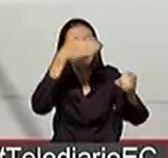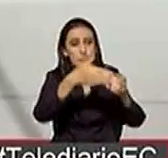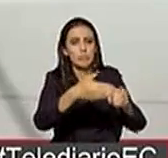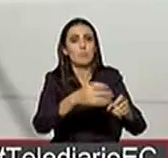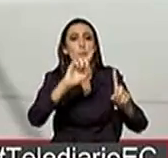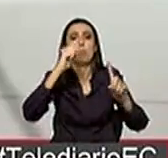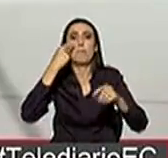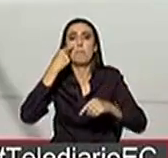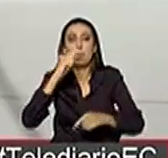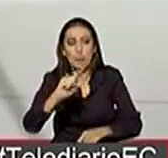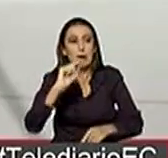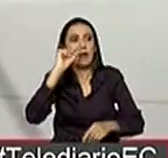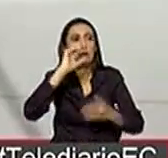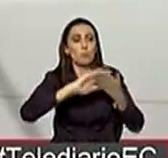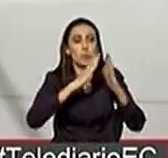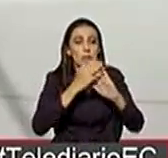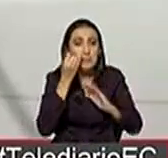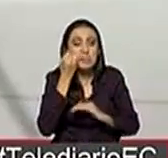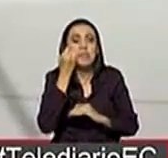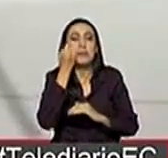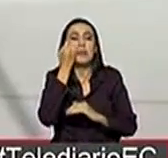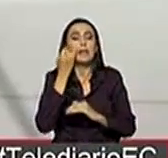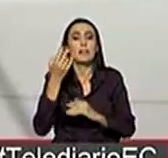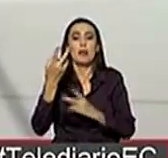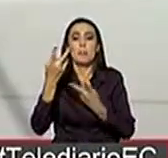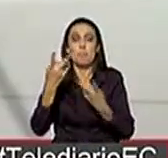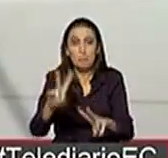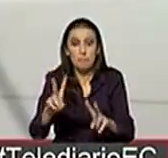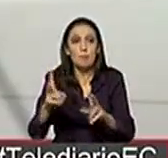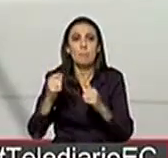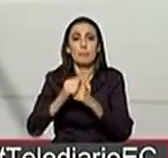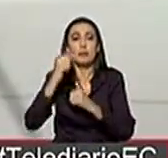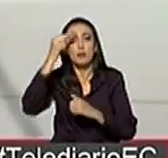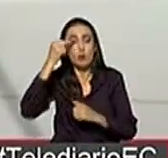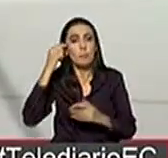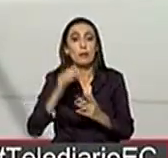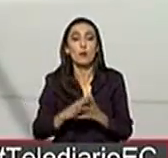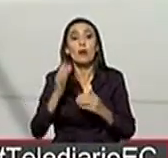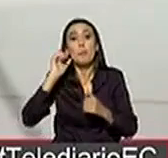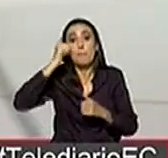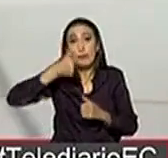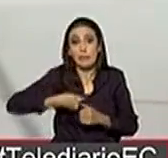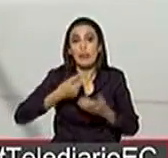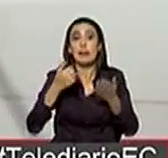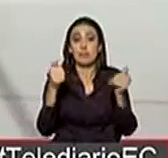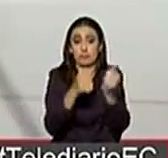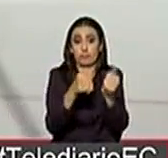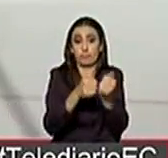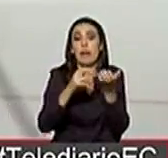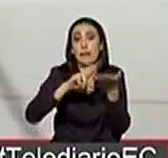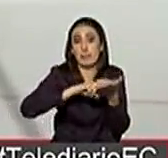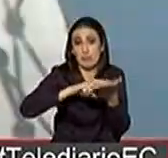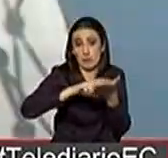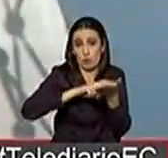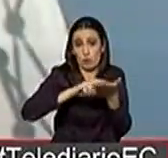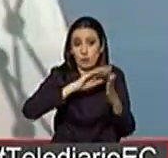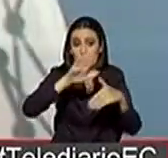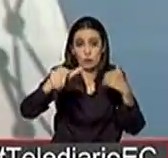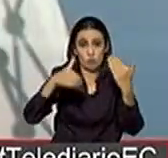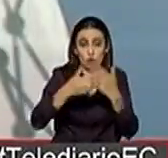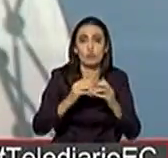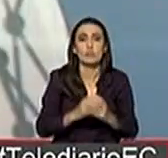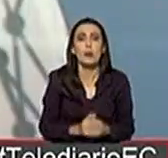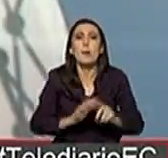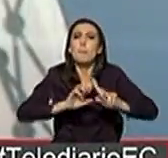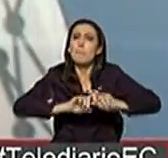entendemos que el día de mañana también se instala un proceso de acercamiento con la dirigencia de los trabajadores en el país finalmente en qué medida